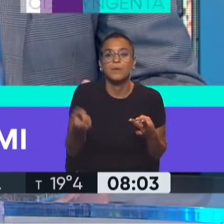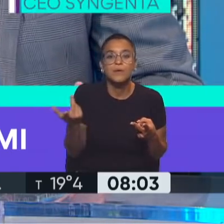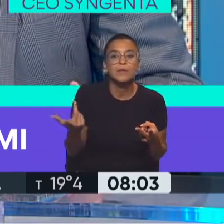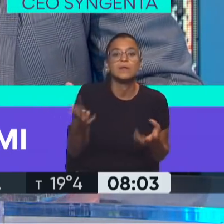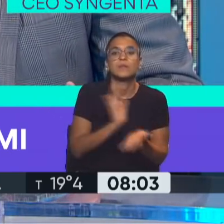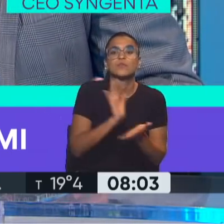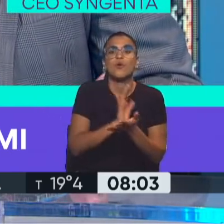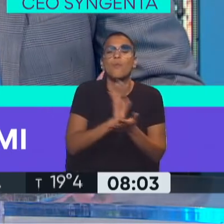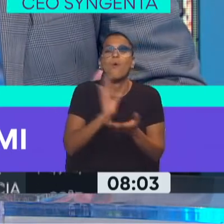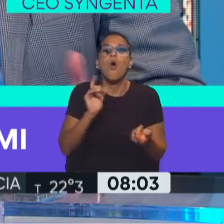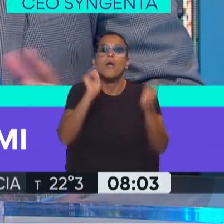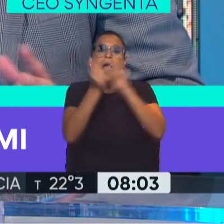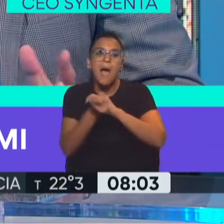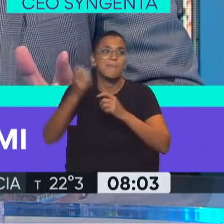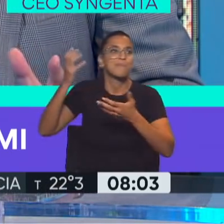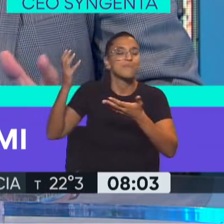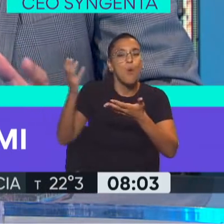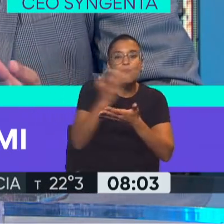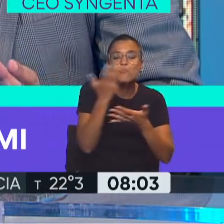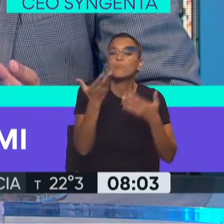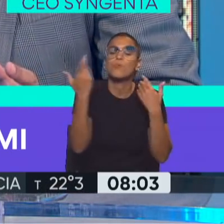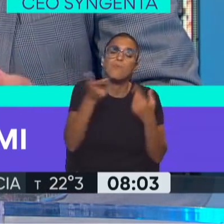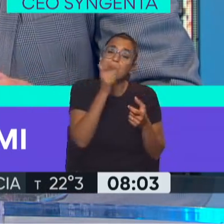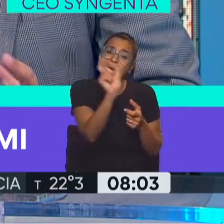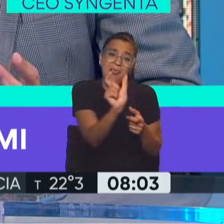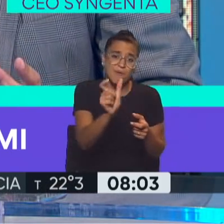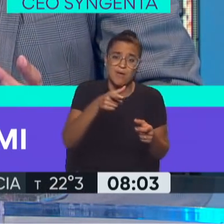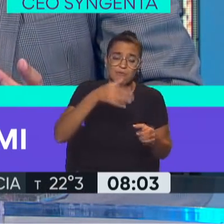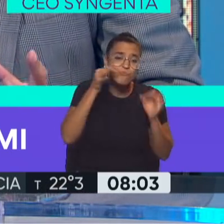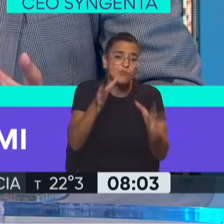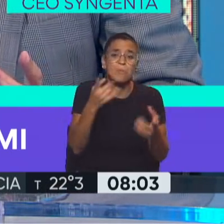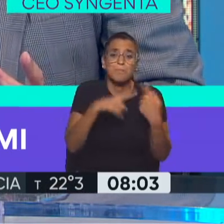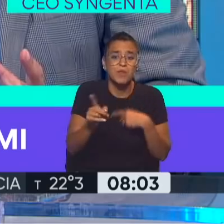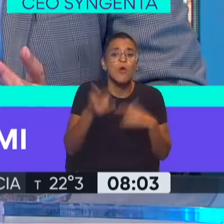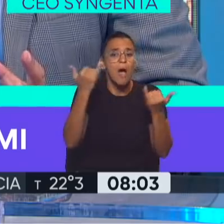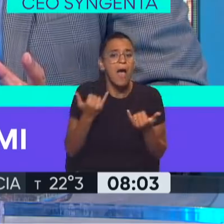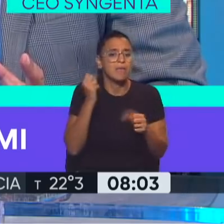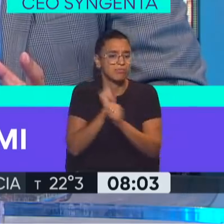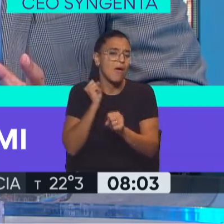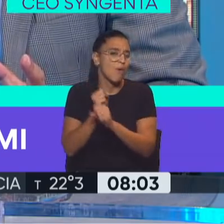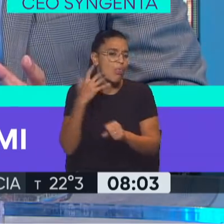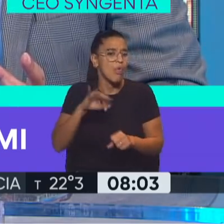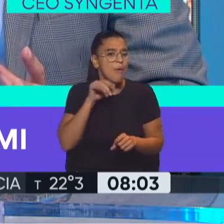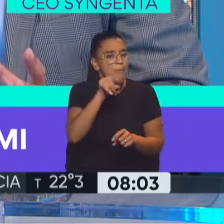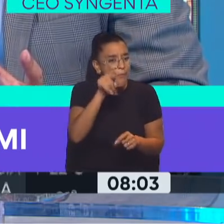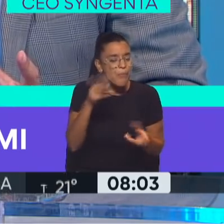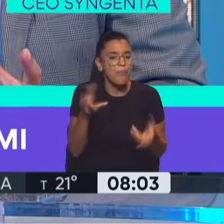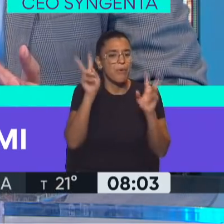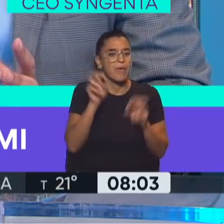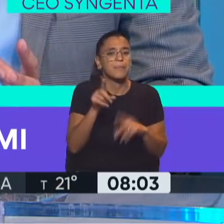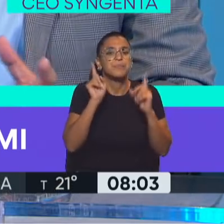eficientización productividad pongamos el nombre que querramos pero sin duda hay un trabajo para hacer ahí además